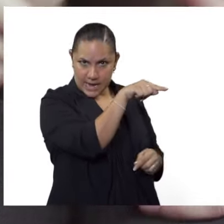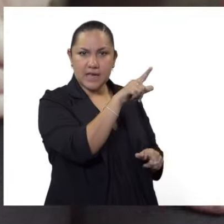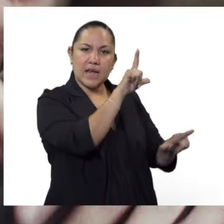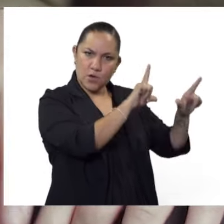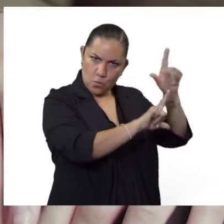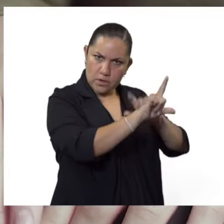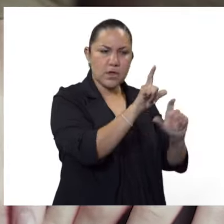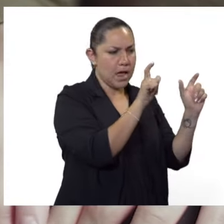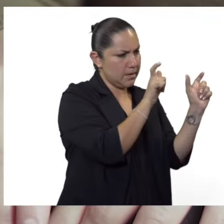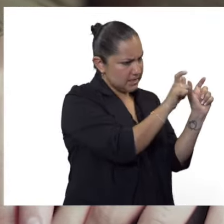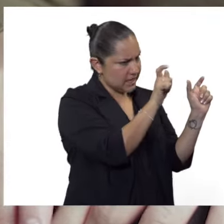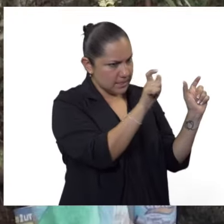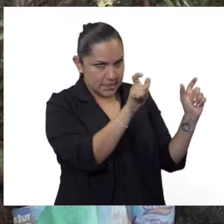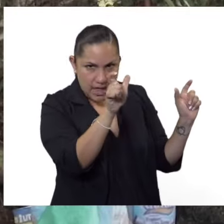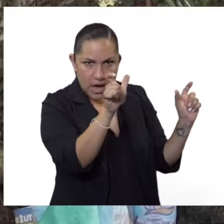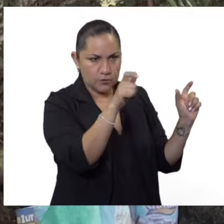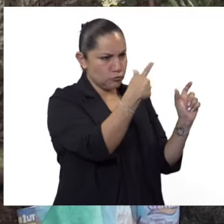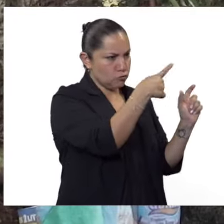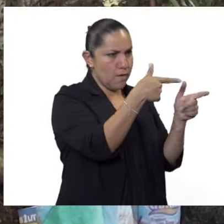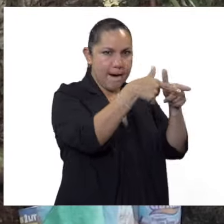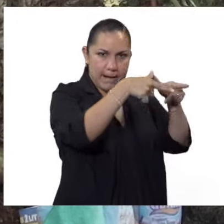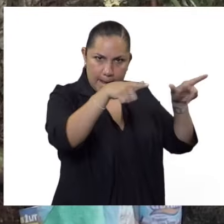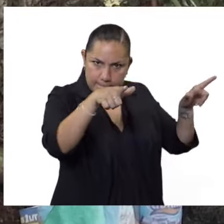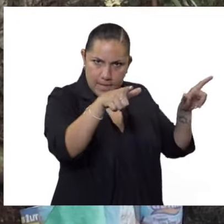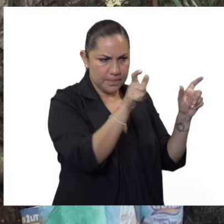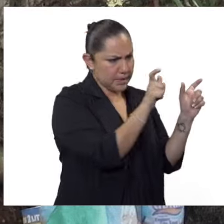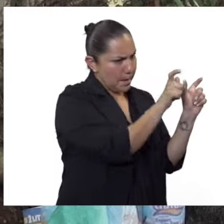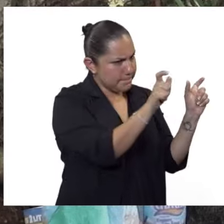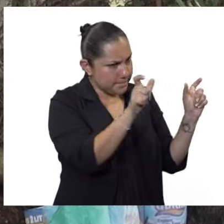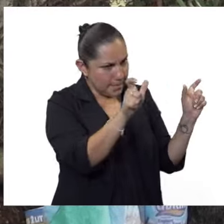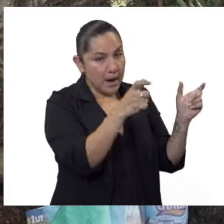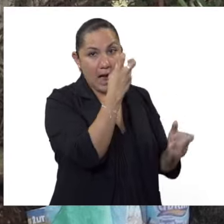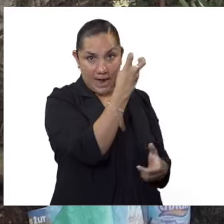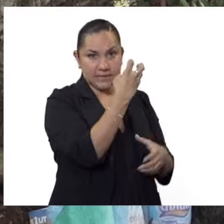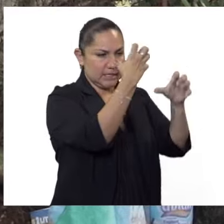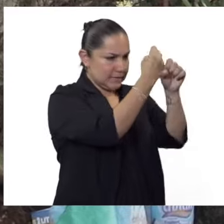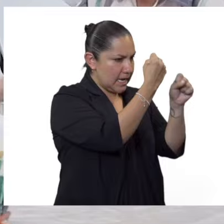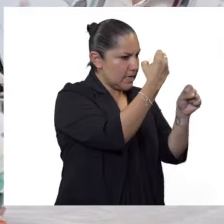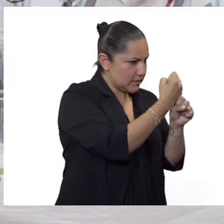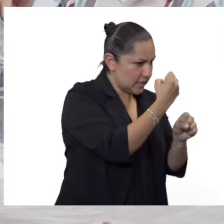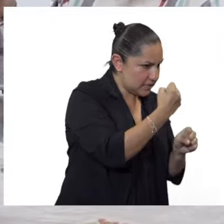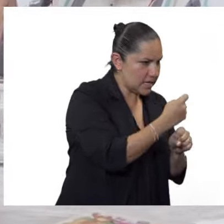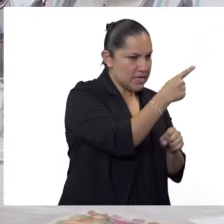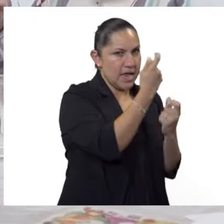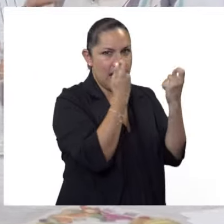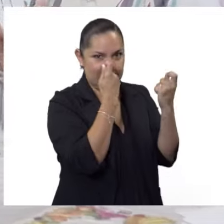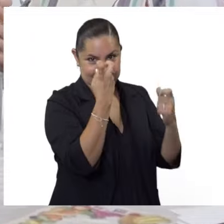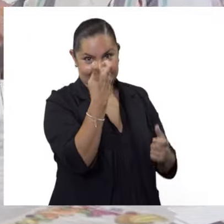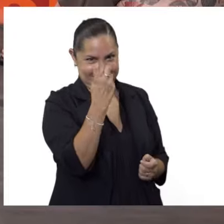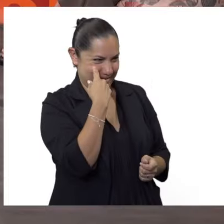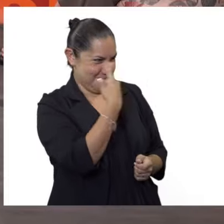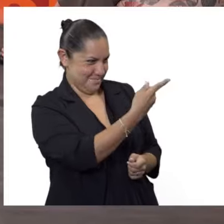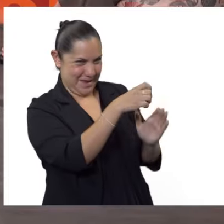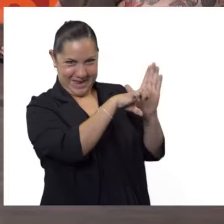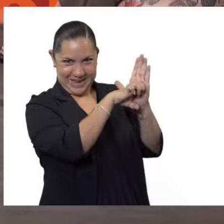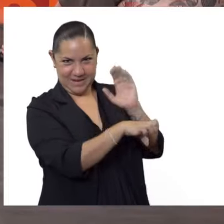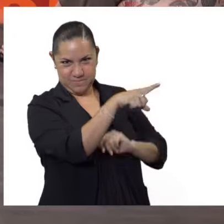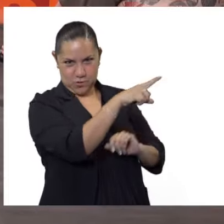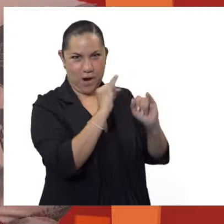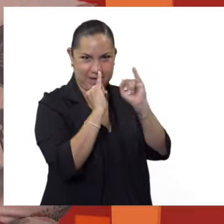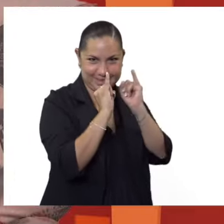toda lengua tiene su sintaxis el léxico y bueno cómo es con seña gesto y lo podemos ver acá en nuestro